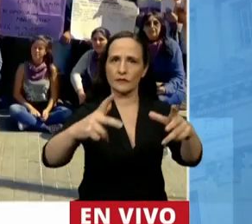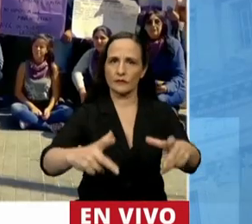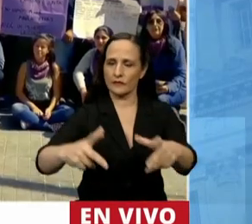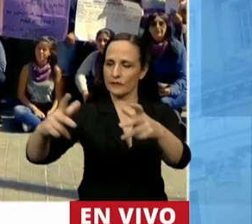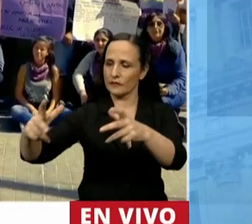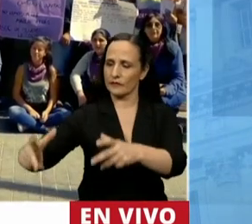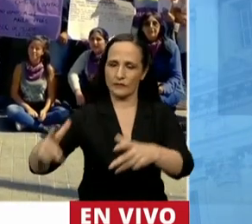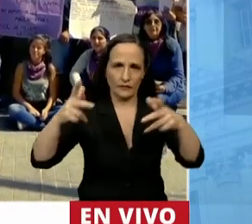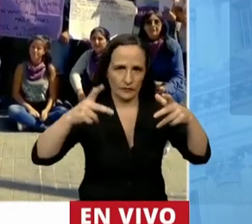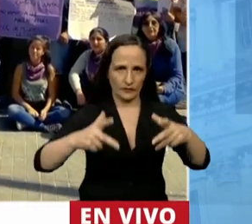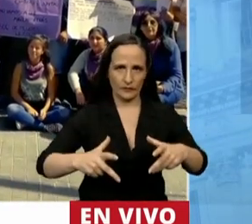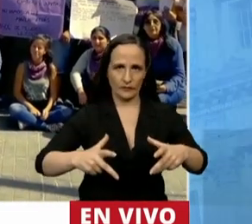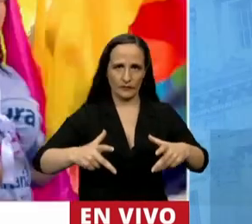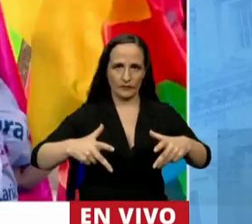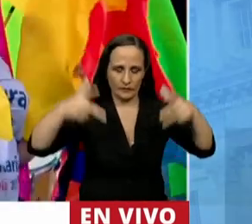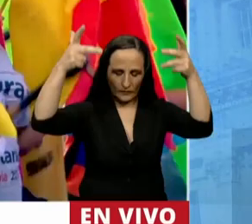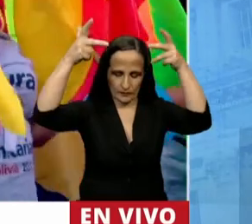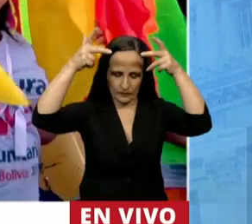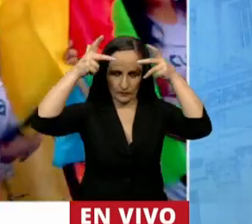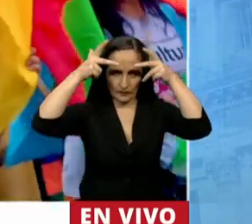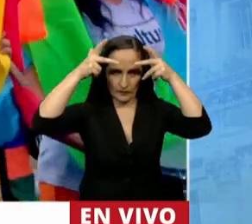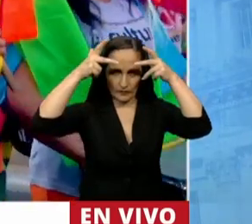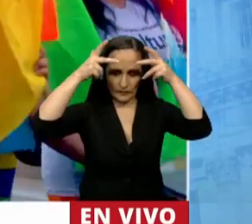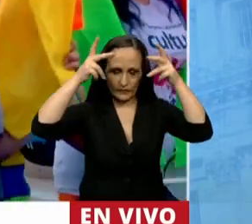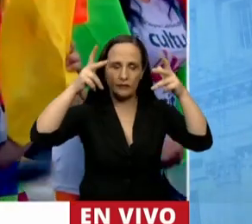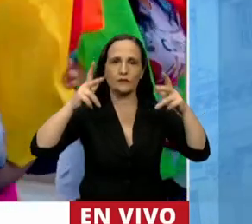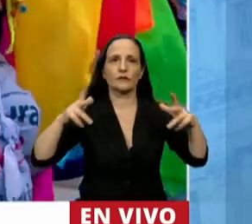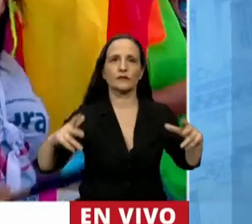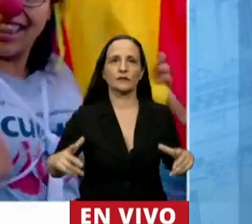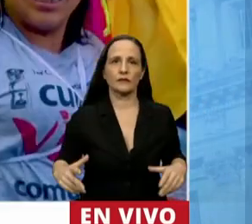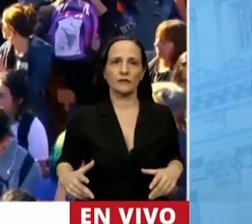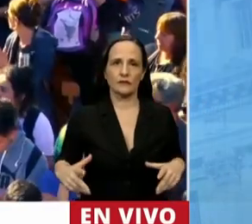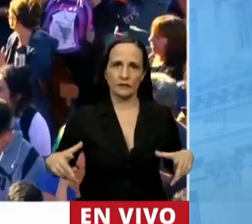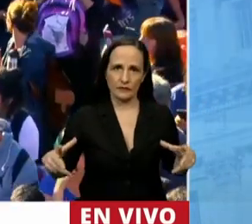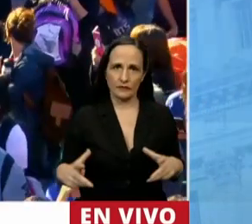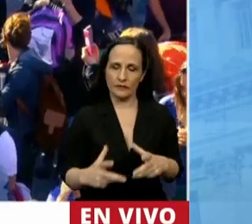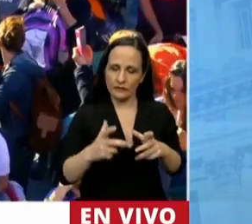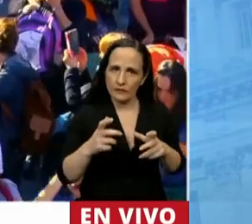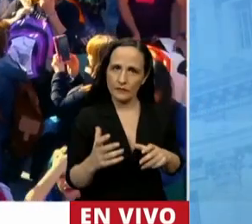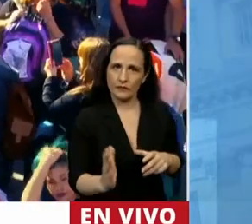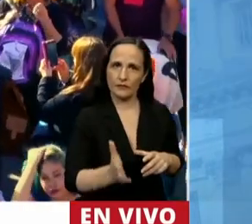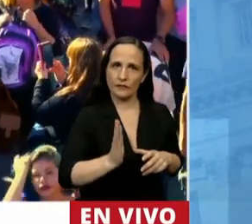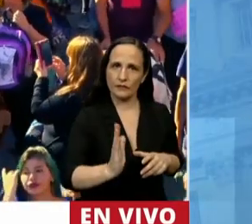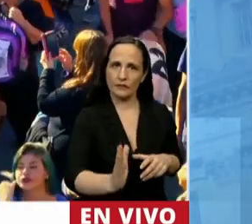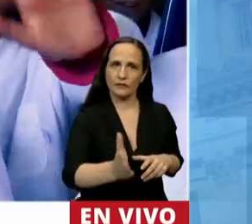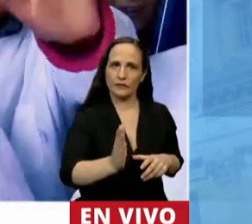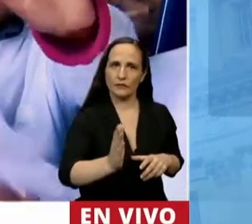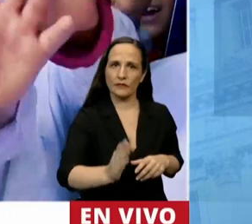bueno la señora privada amor